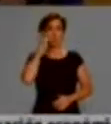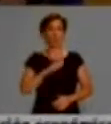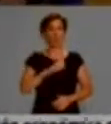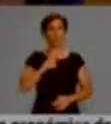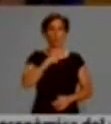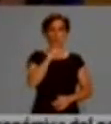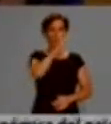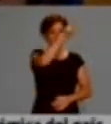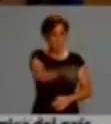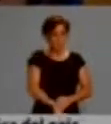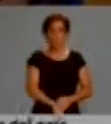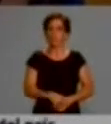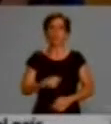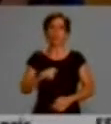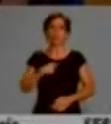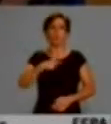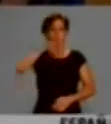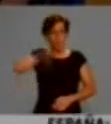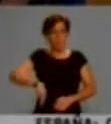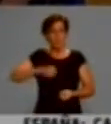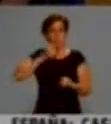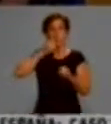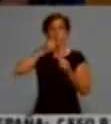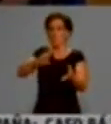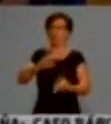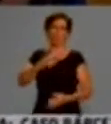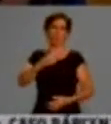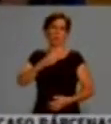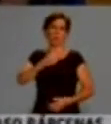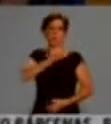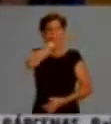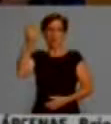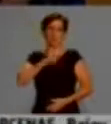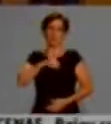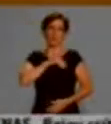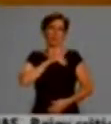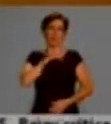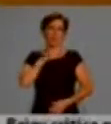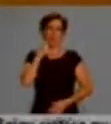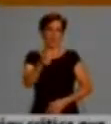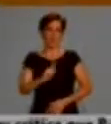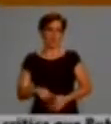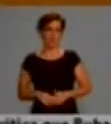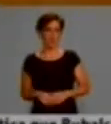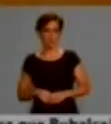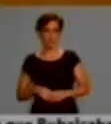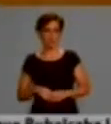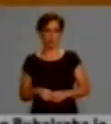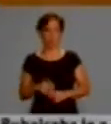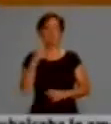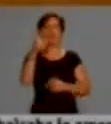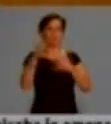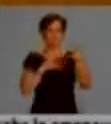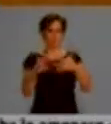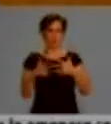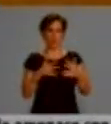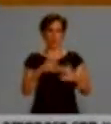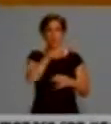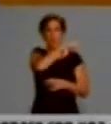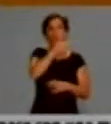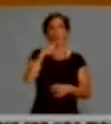dijo la verdad a los españoles el 2 de marzo. No la dijo. No dijo la verdad cuando dijo que todo era